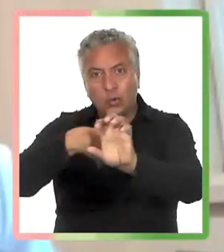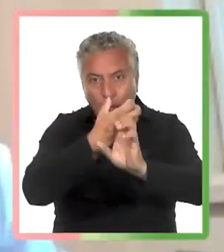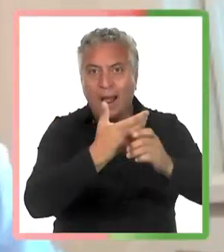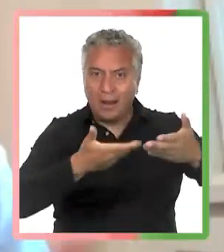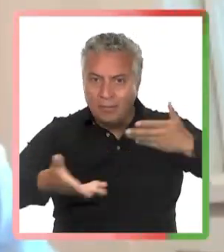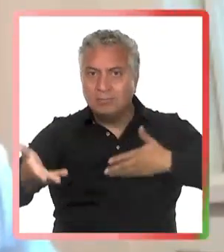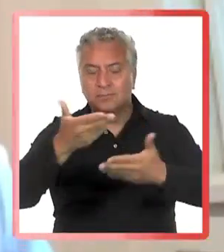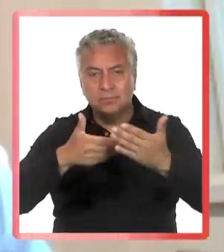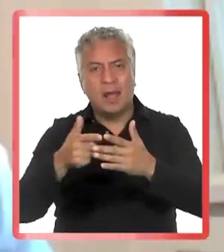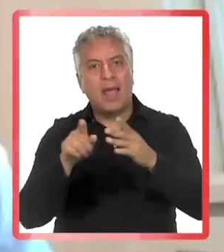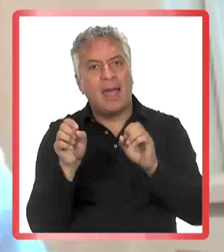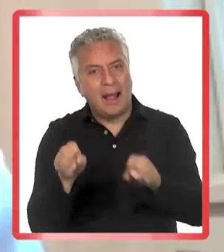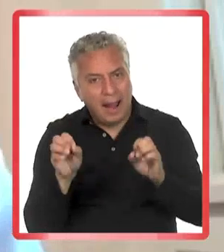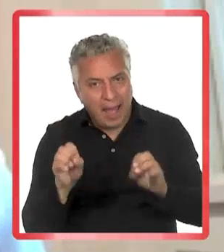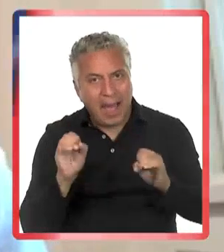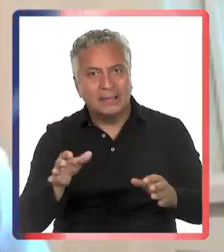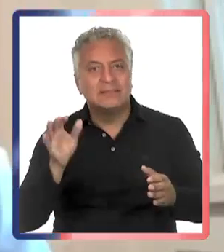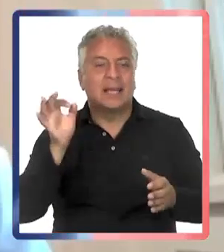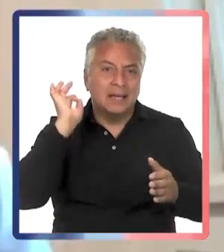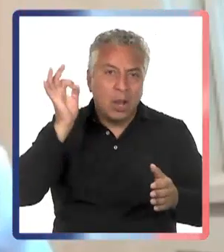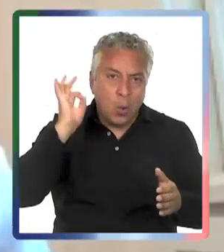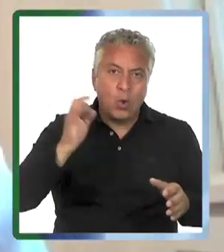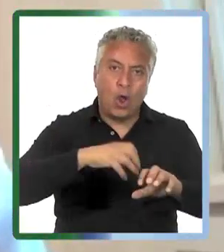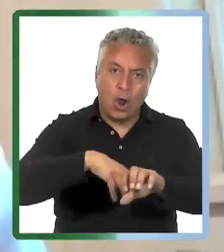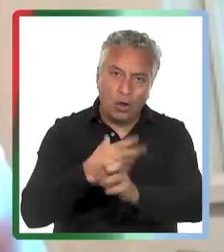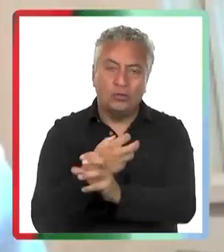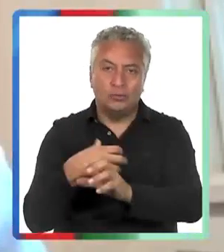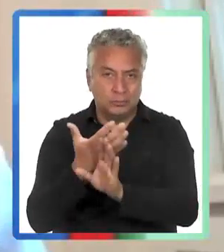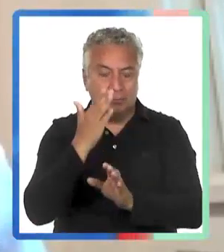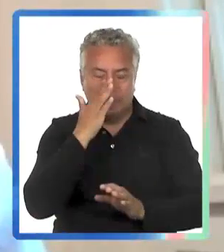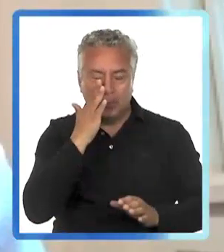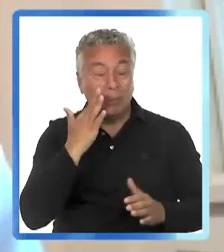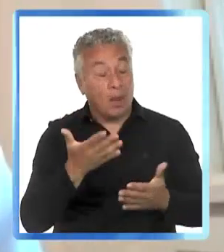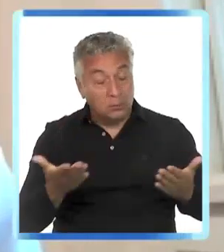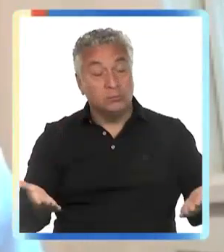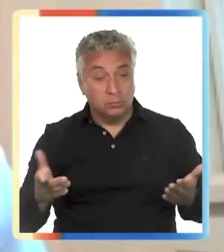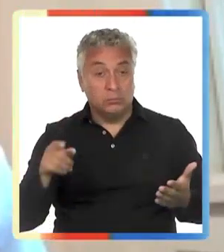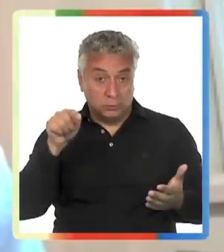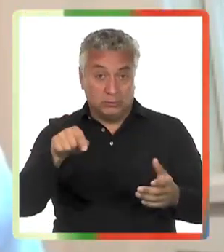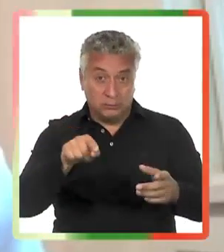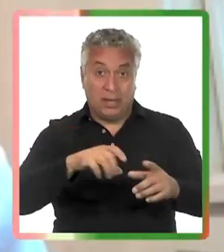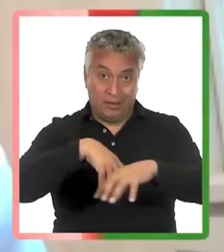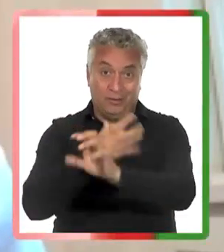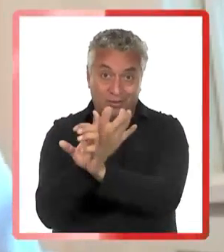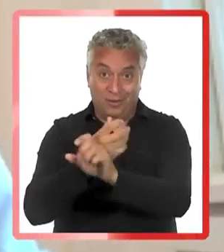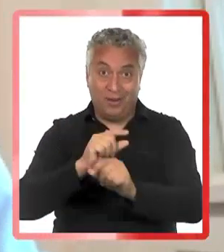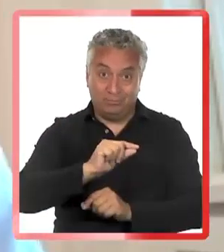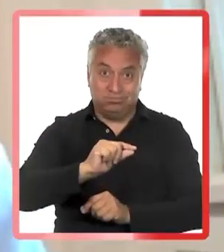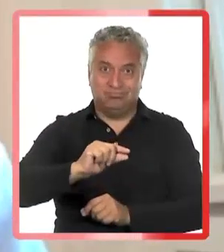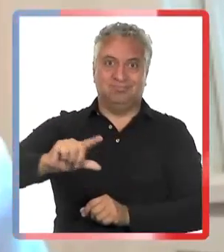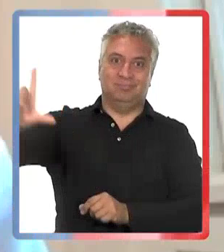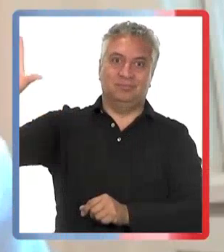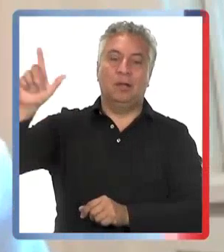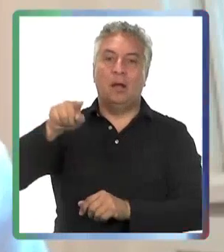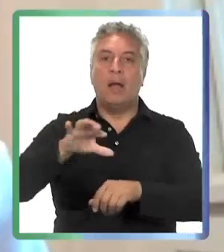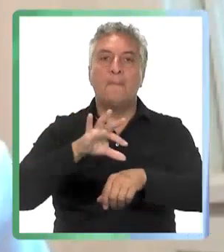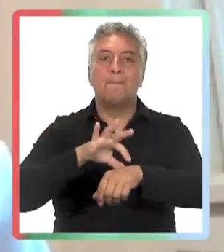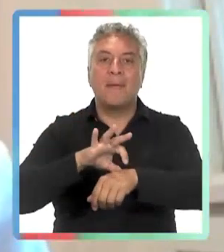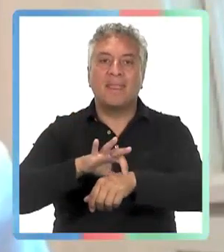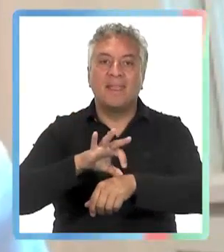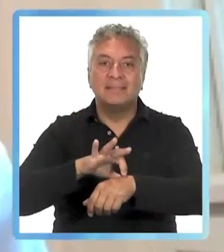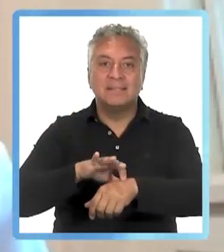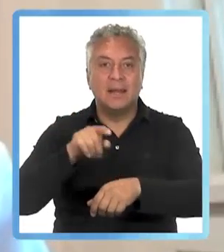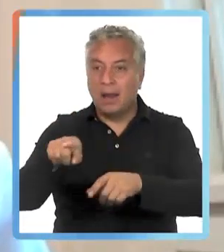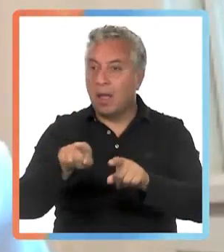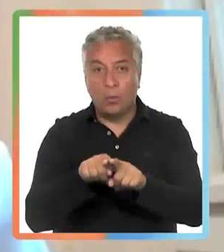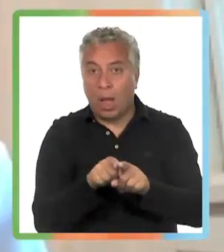en este momento, como las clases, ¿no es cierto?, como reuniones, etcétera. Y esto también la